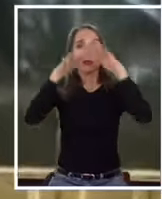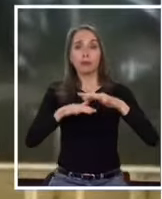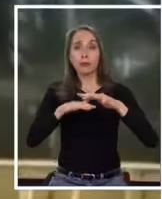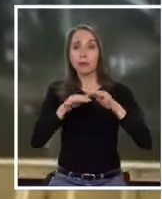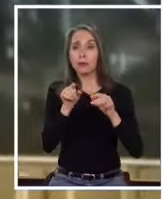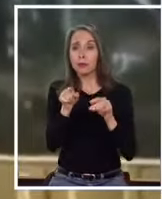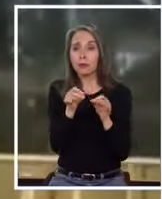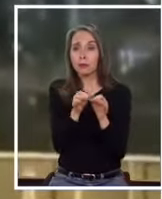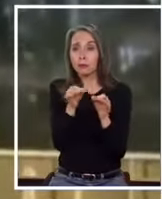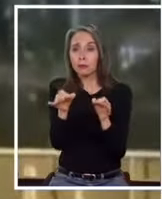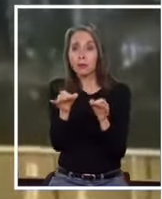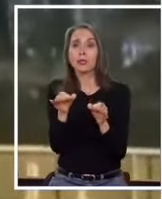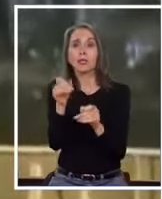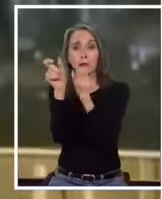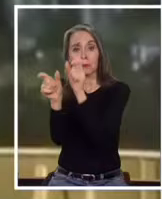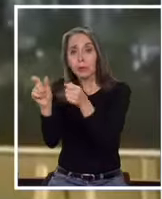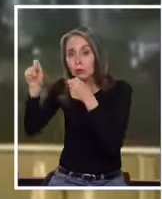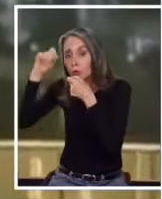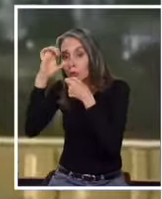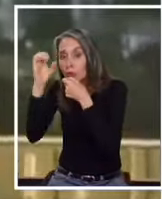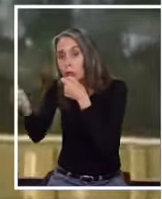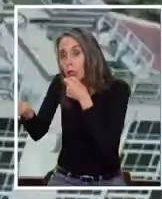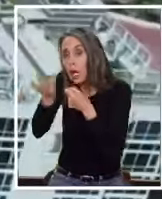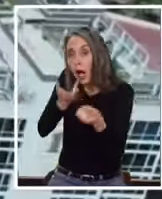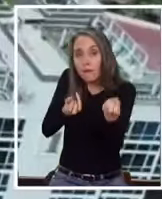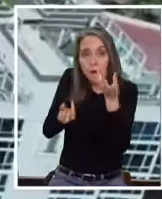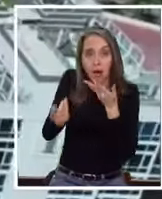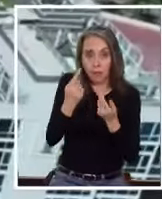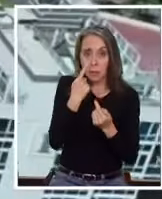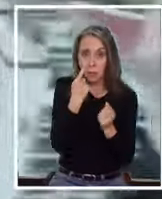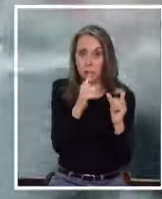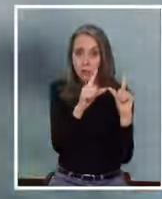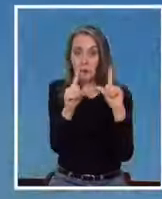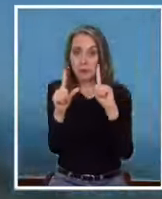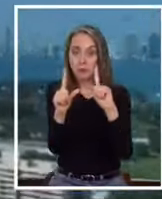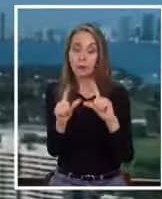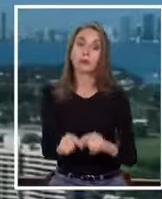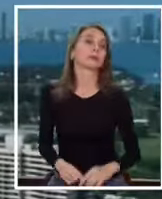Surfside. Estos son los testimonios que recogimos.